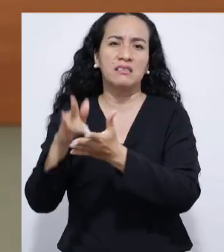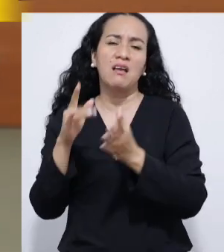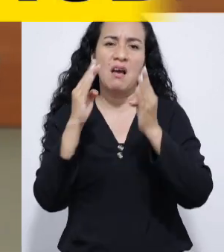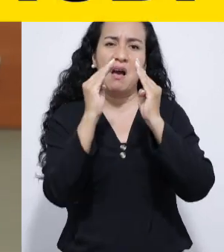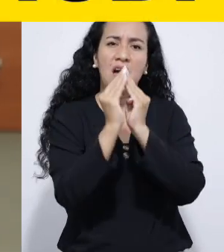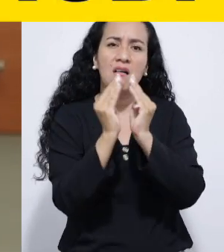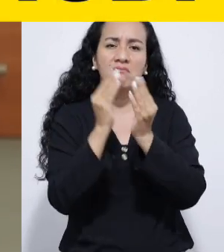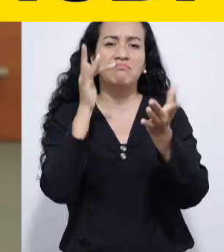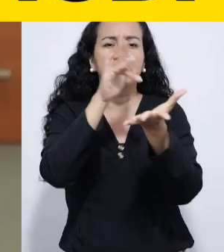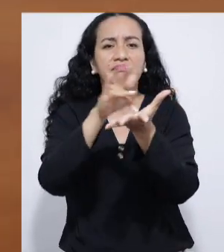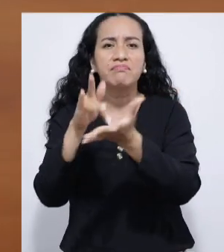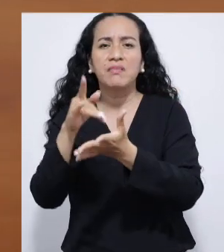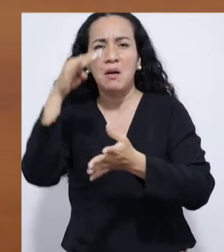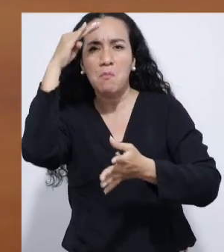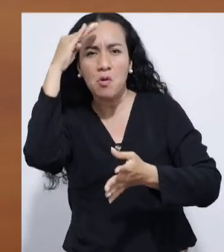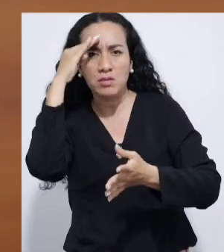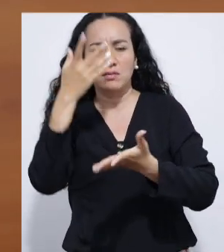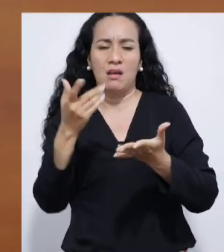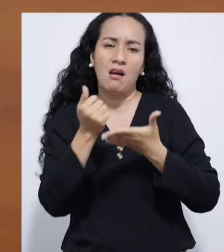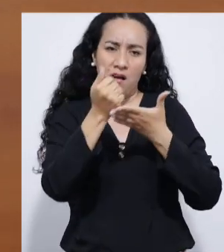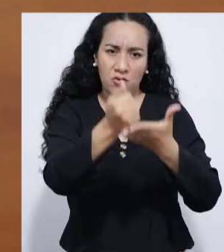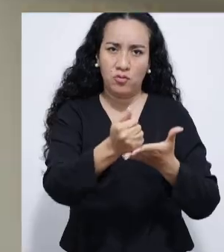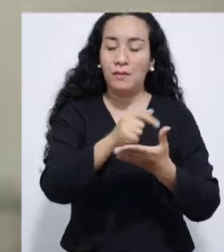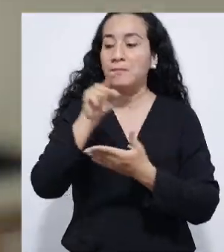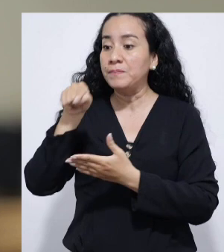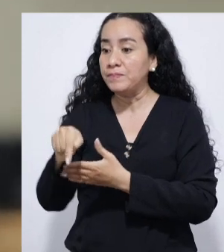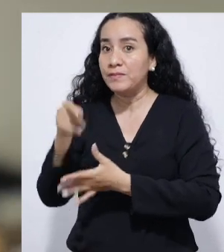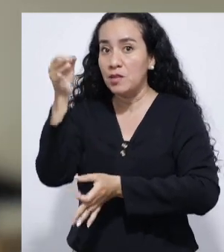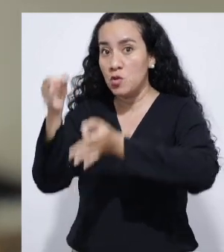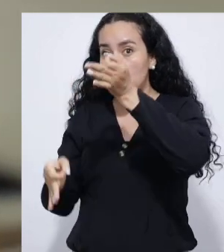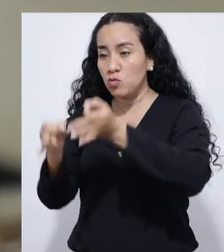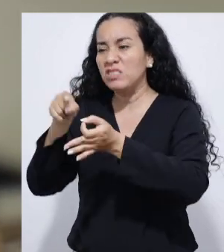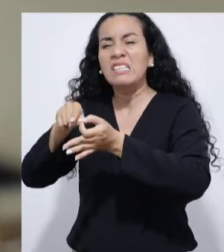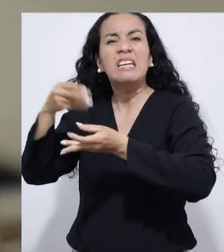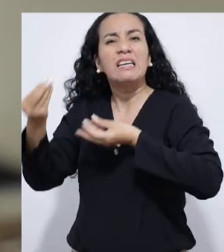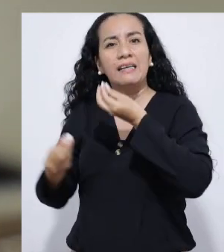familia, ICBFs, inspecciones de policía. En el sector de